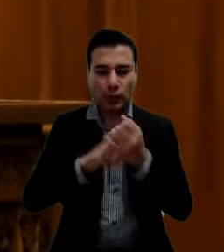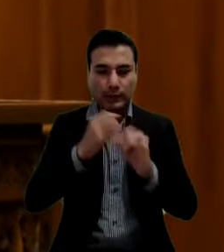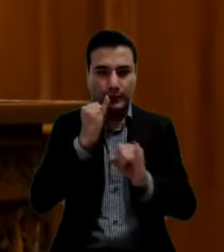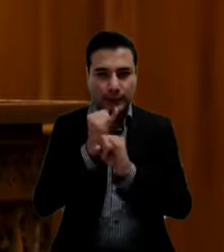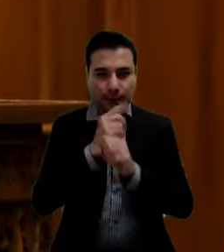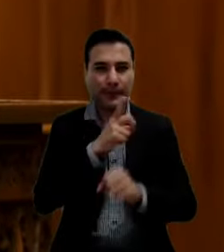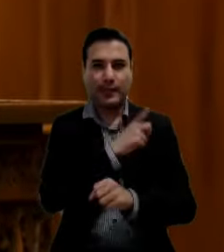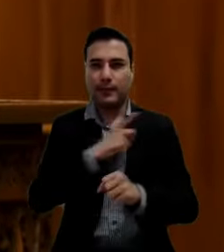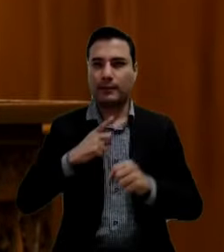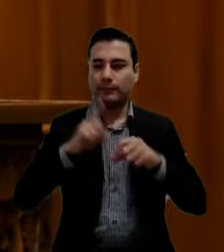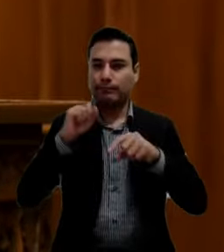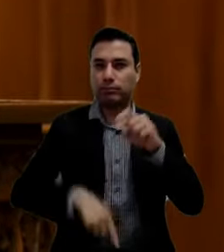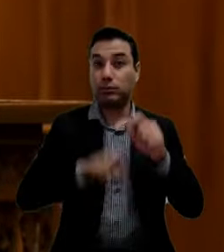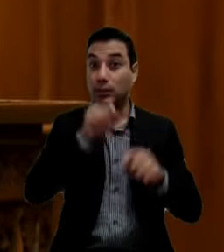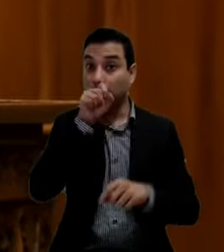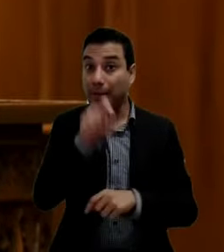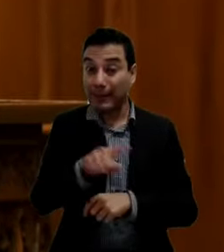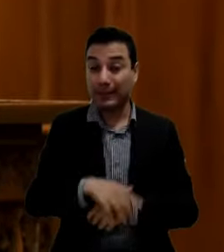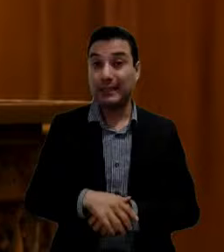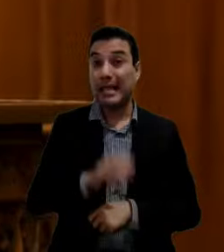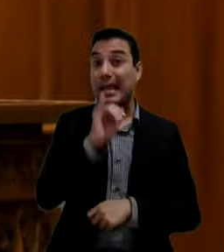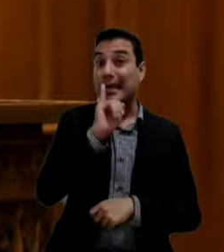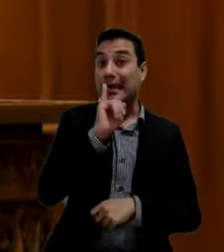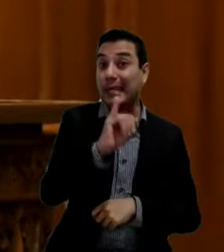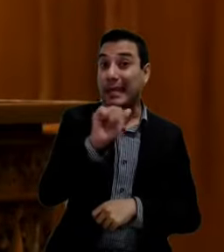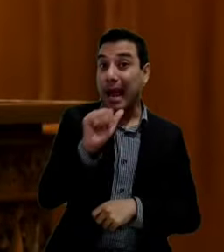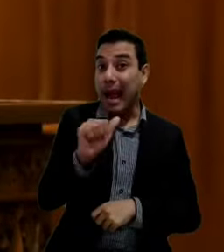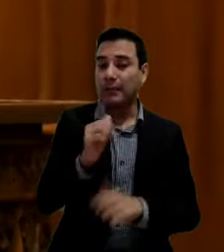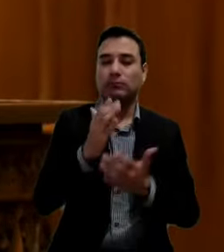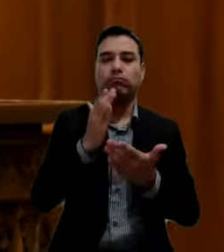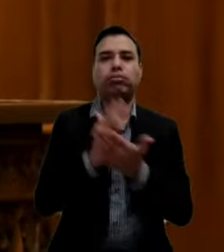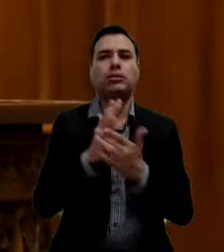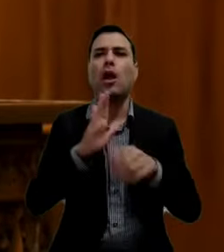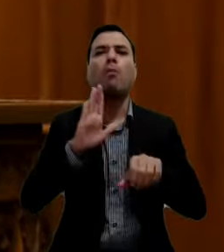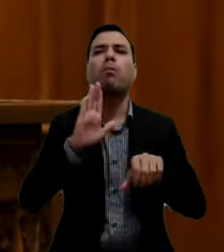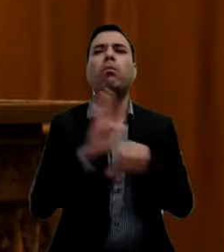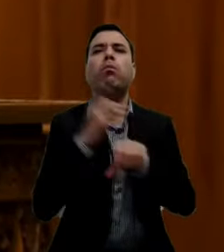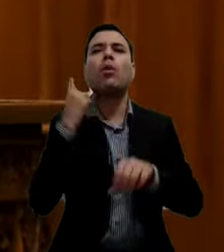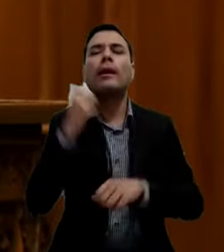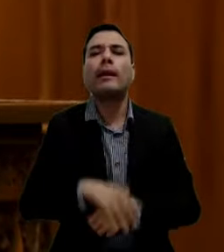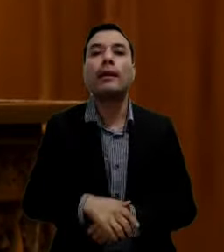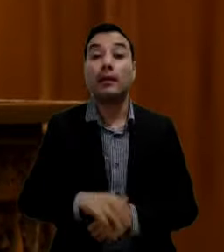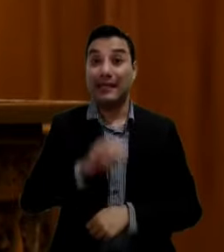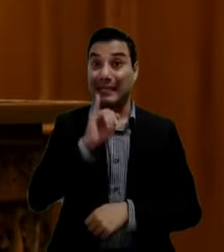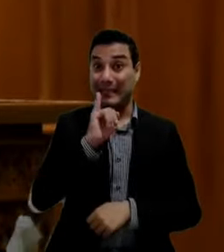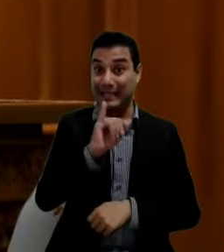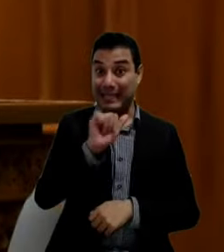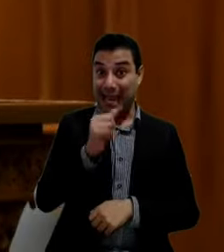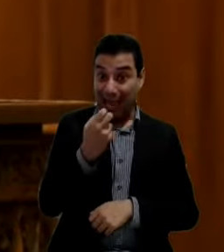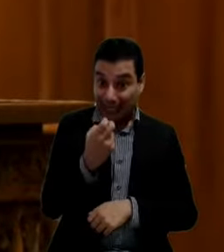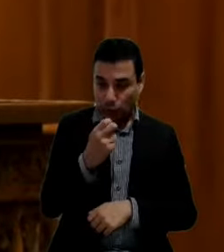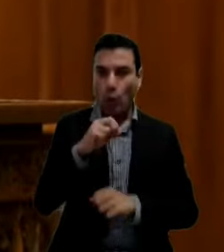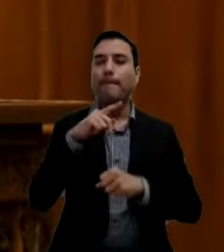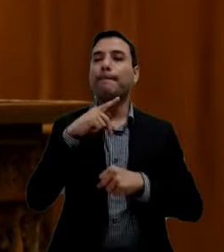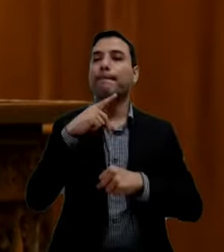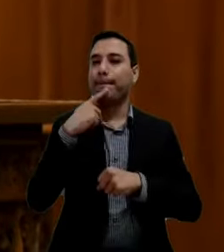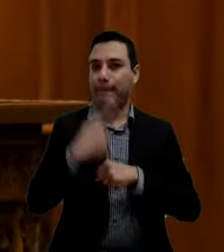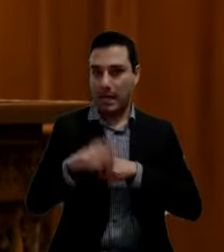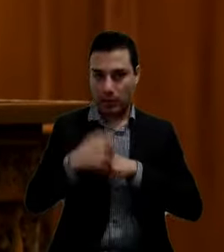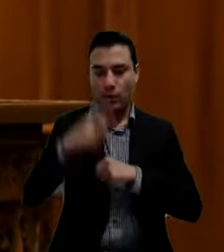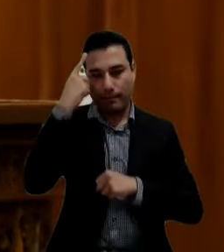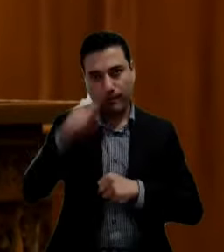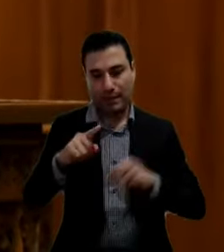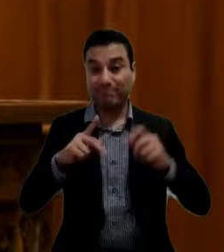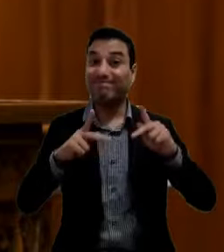la inteligencia artificial, ya que esta representa un inminente peligro para la seguridad y la libertad de las personas en el